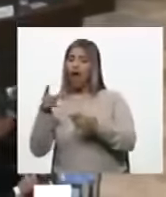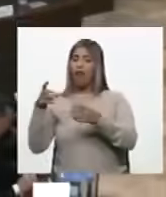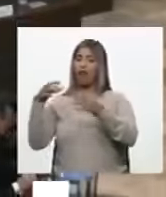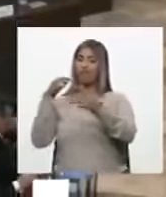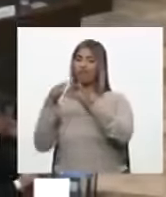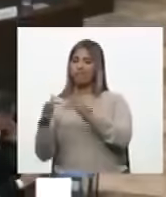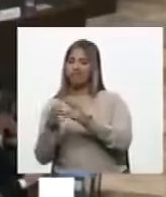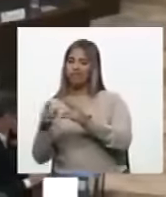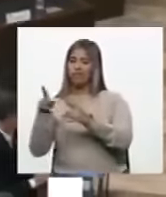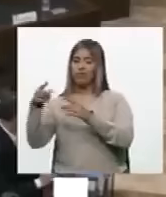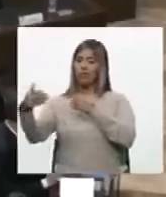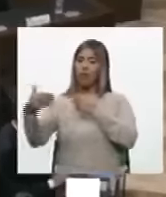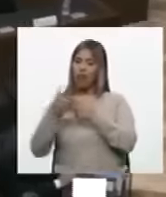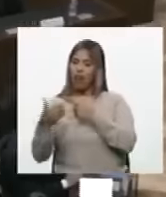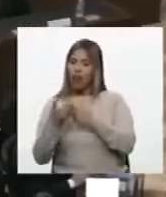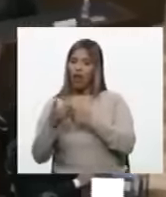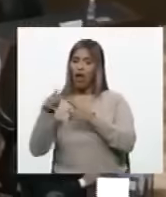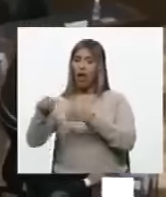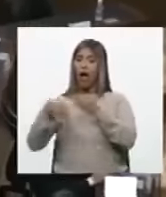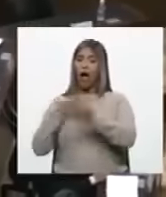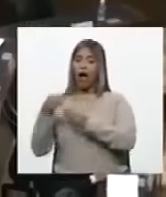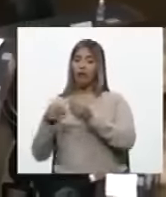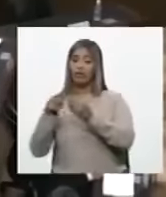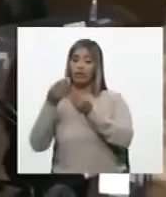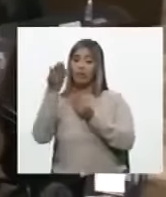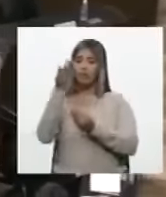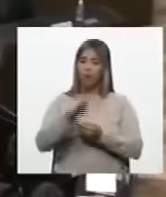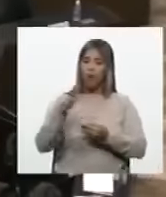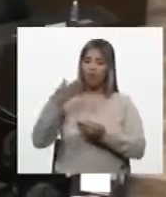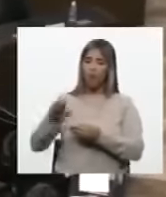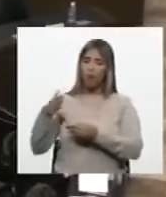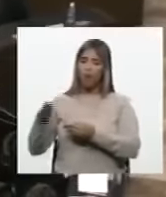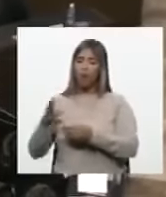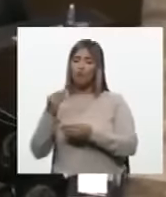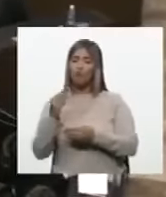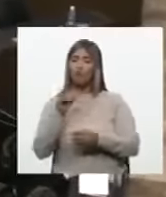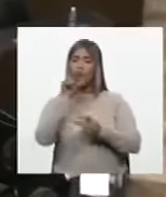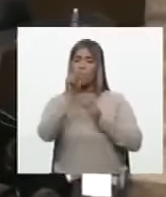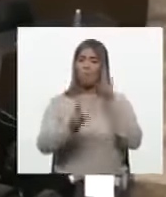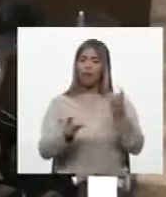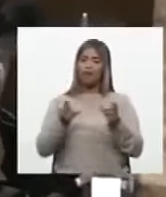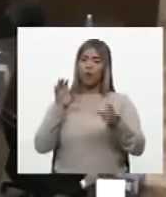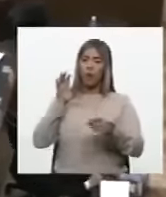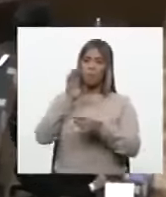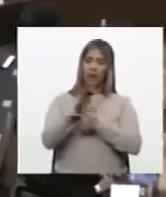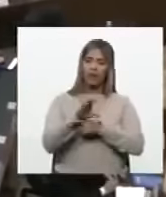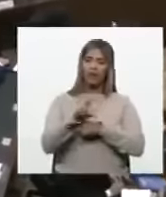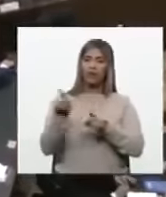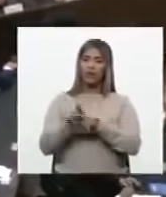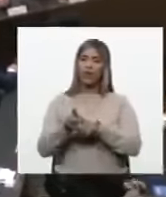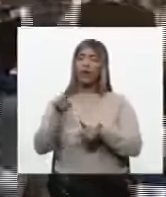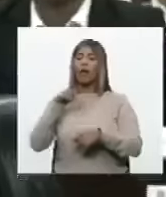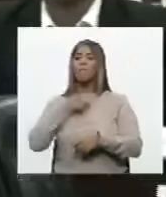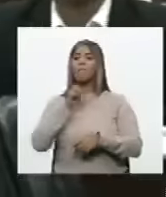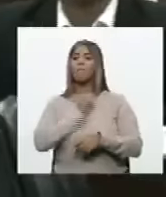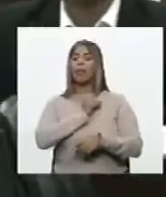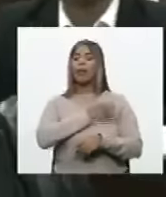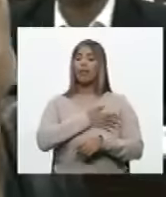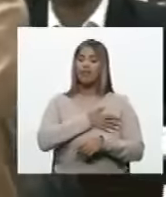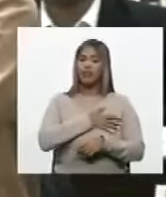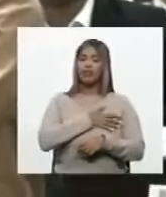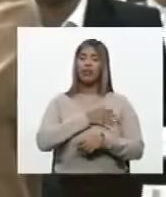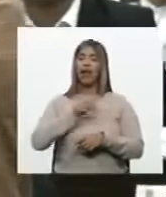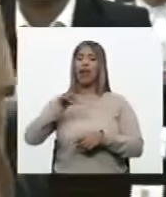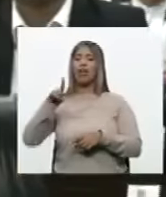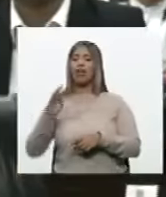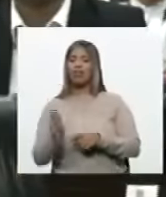las amenazas que hoy exterminan pueblos en el mundo, como a los pueblos de Palestina, del